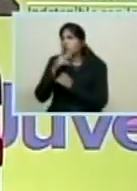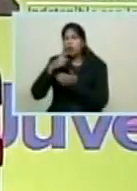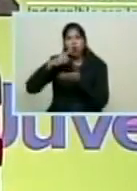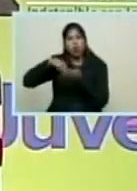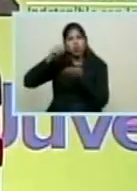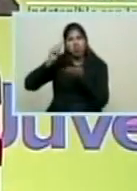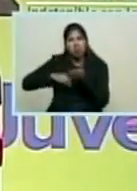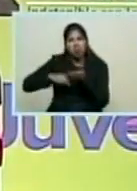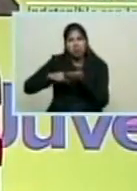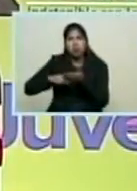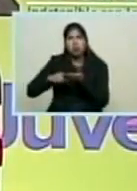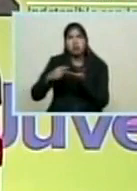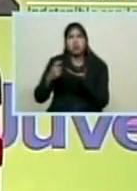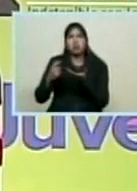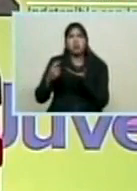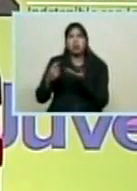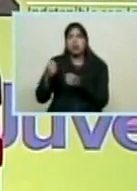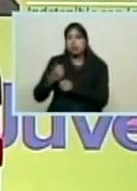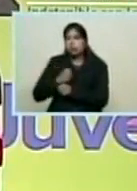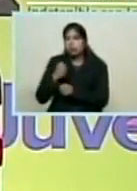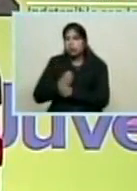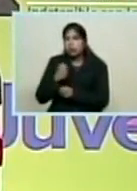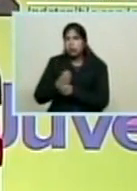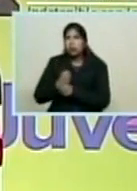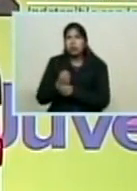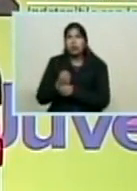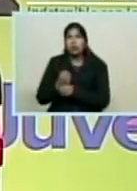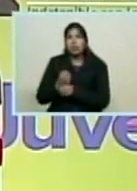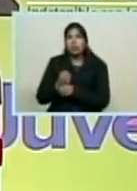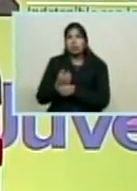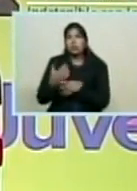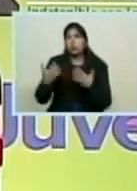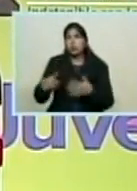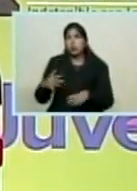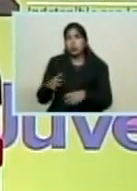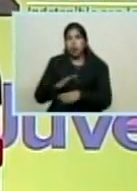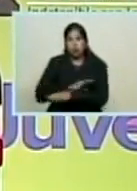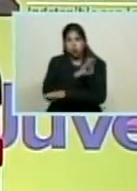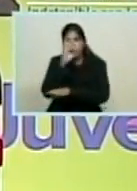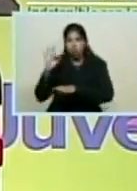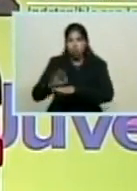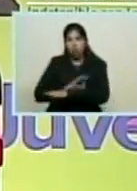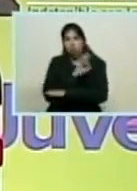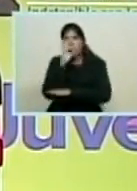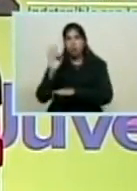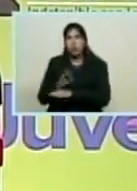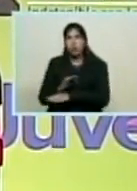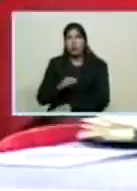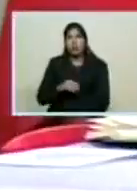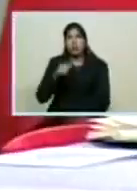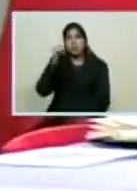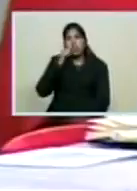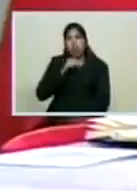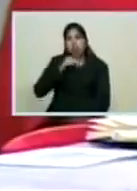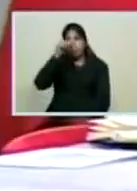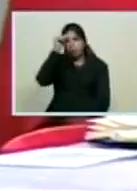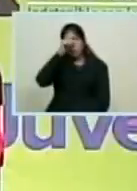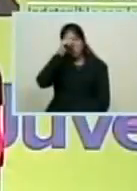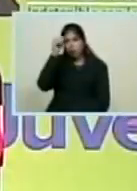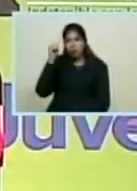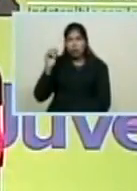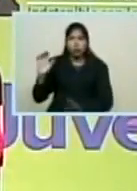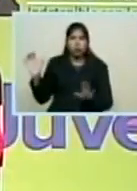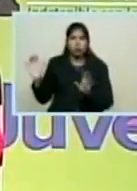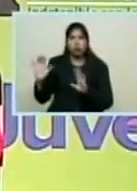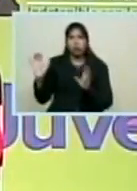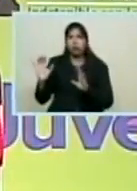colectivo, trabajando y cabalgando 5 horarios, sin sábado y domingo porque tenían que salir a